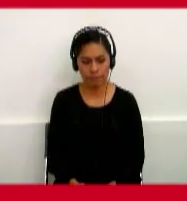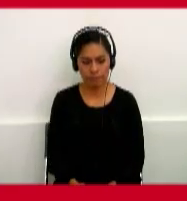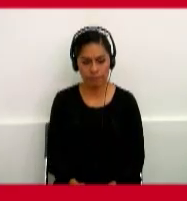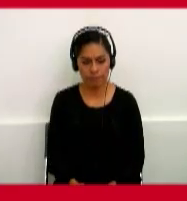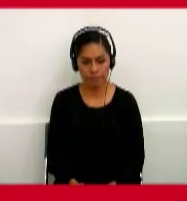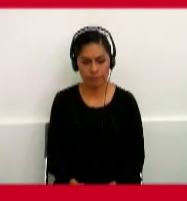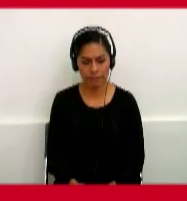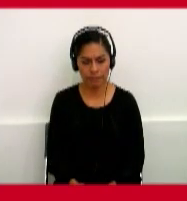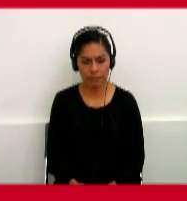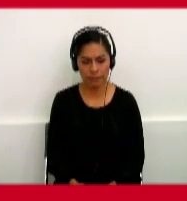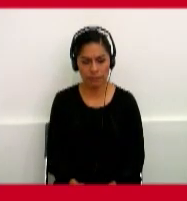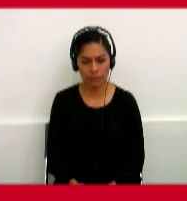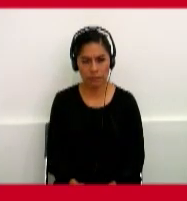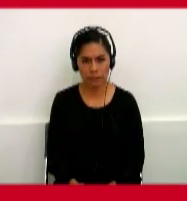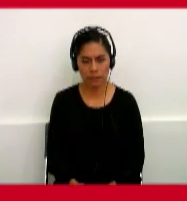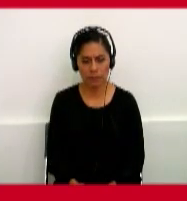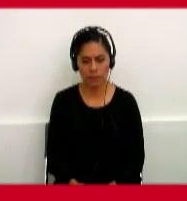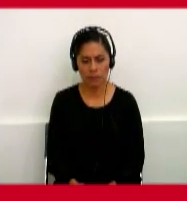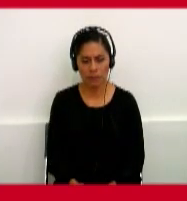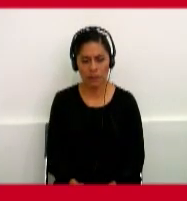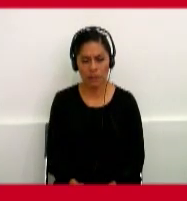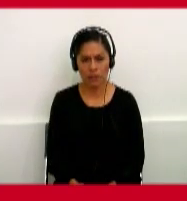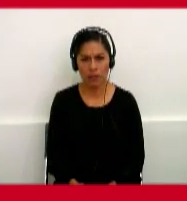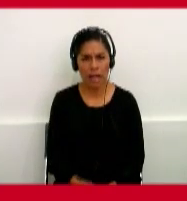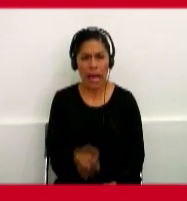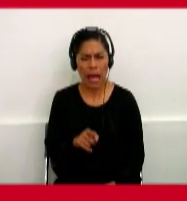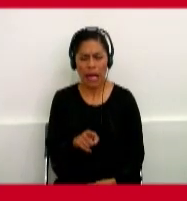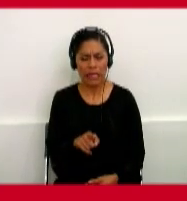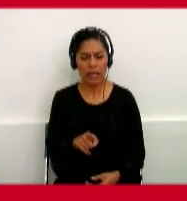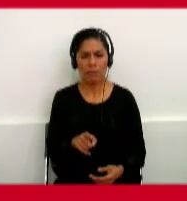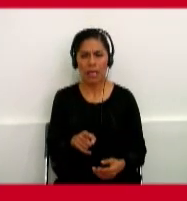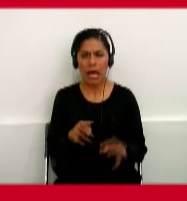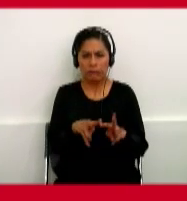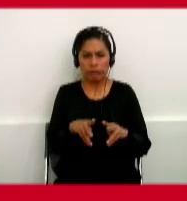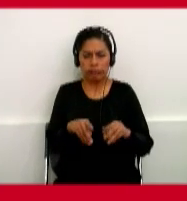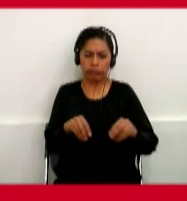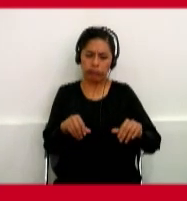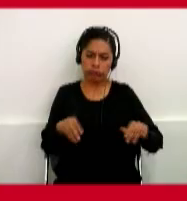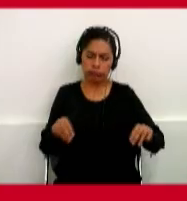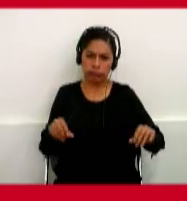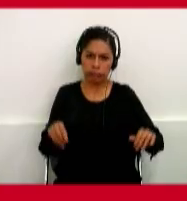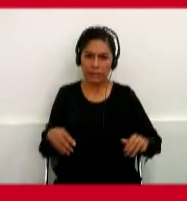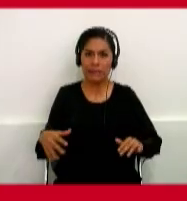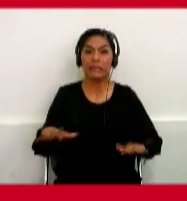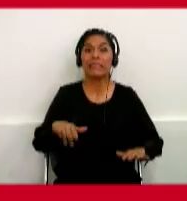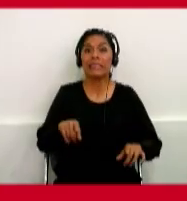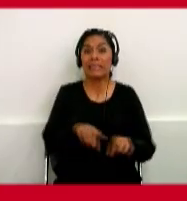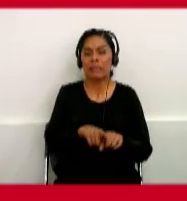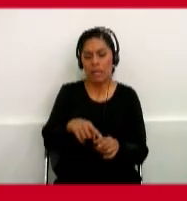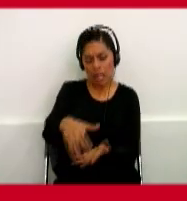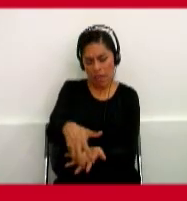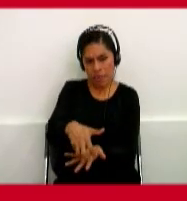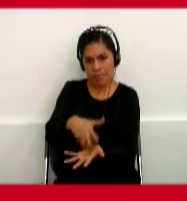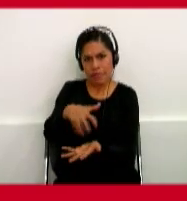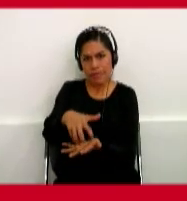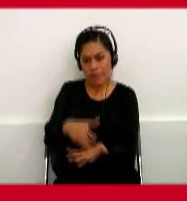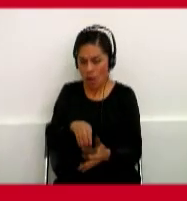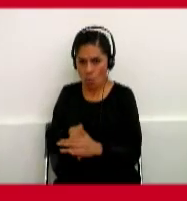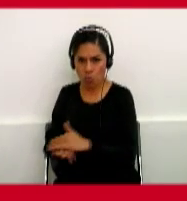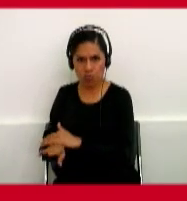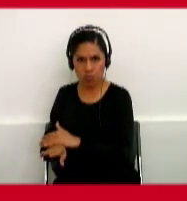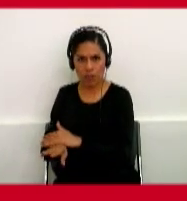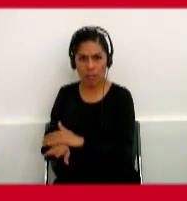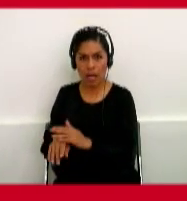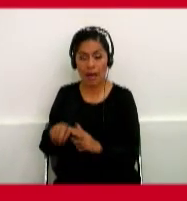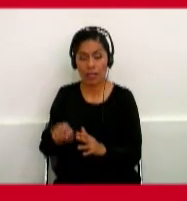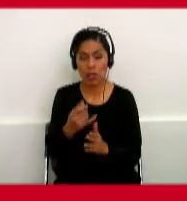Hablando de dilución y recuperación, aquí súper relevante el contexto para nosotros que estamos en este rubro del diseño y la planificación